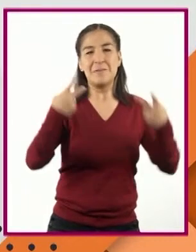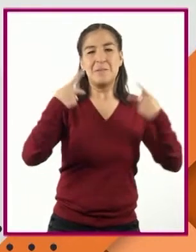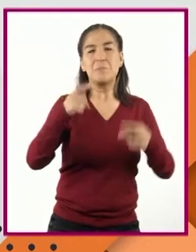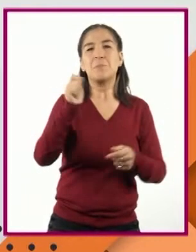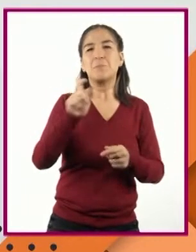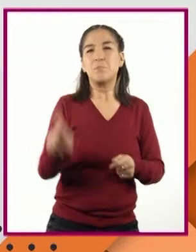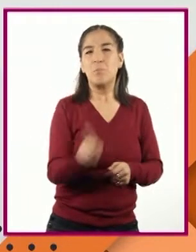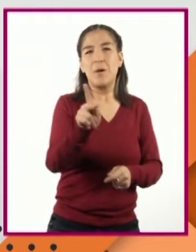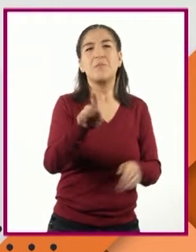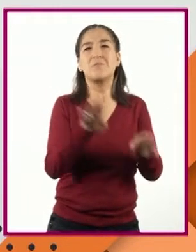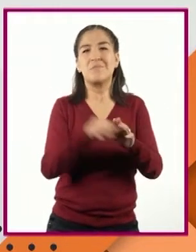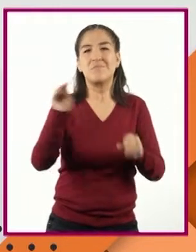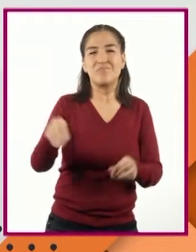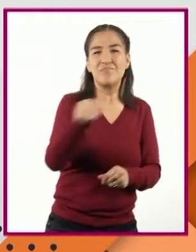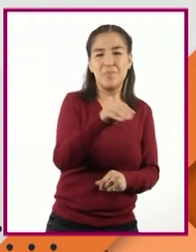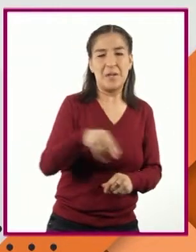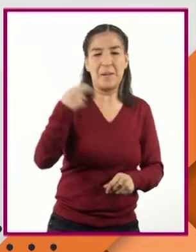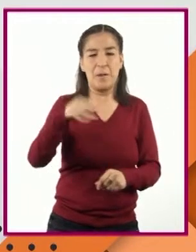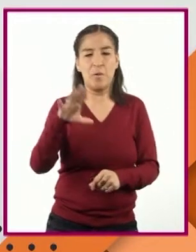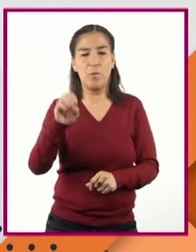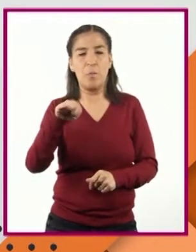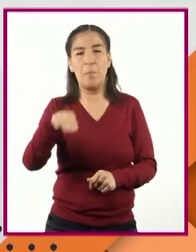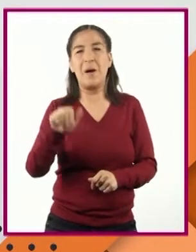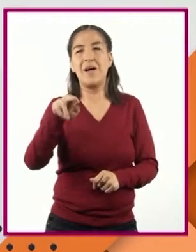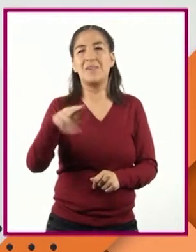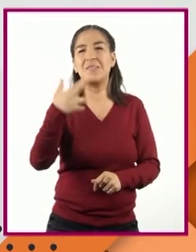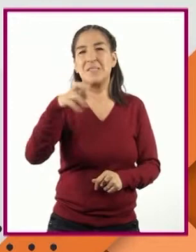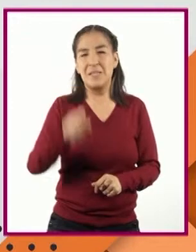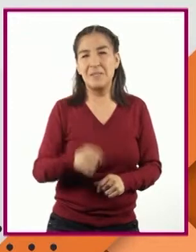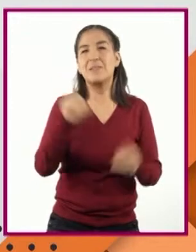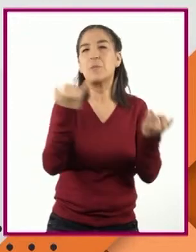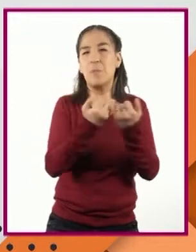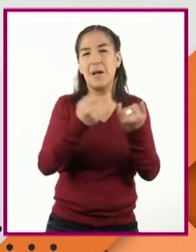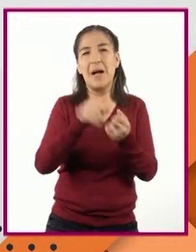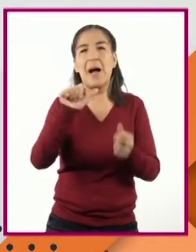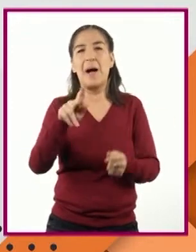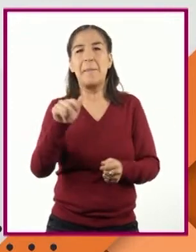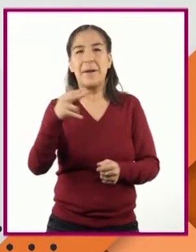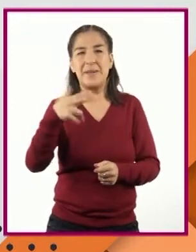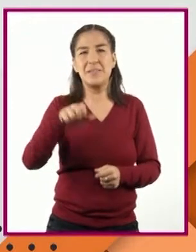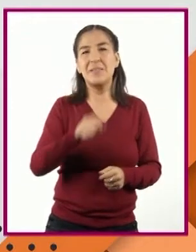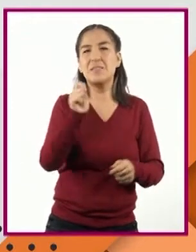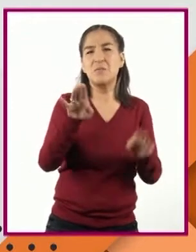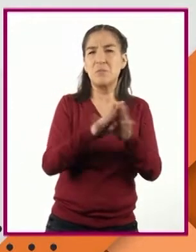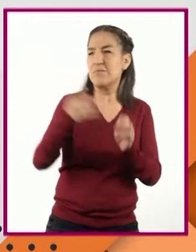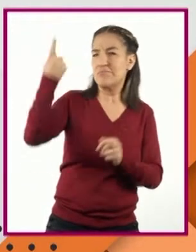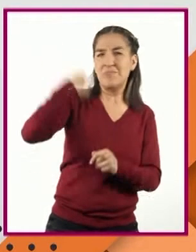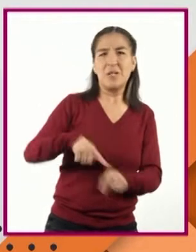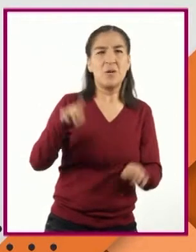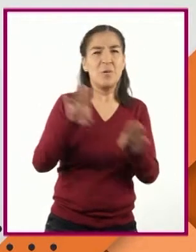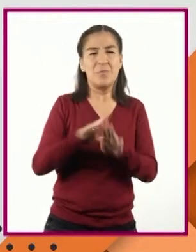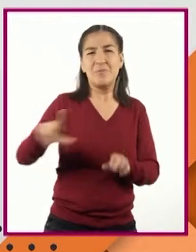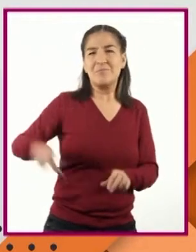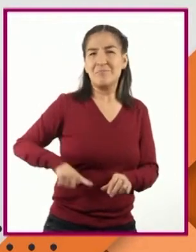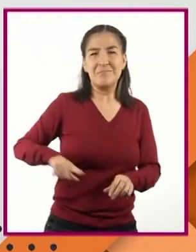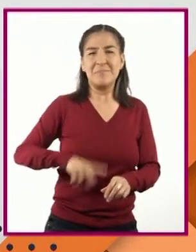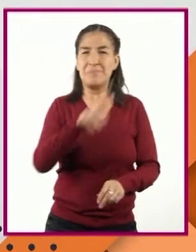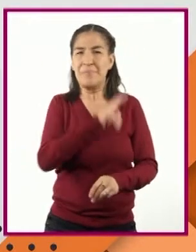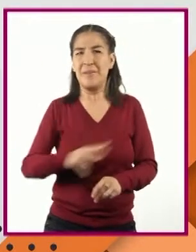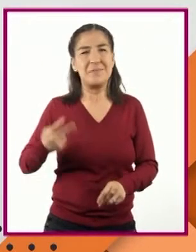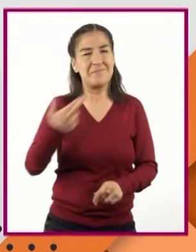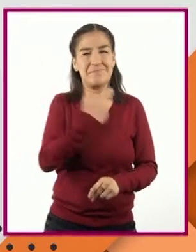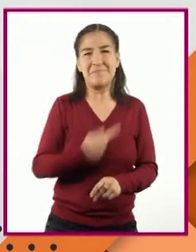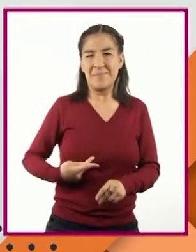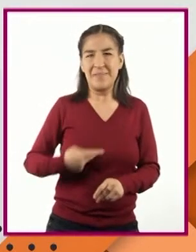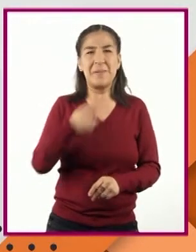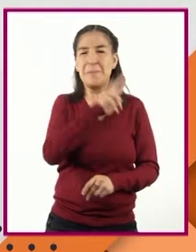pueblos seminómadas como comanches y apaches, que nunca aceptaron someterse a las autoridades virreinales. Estos